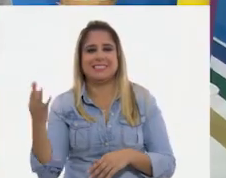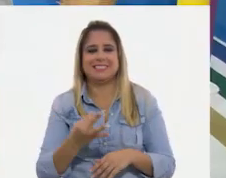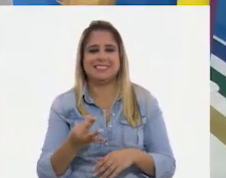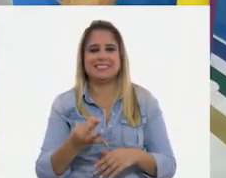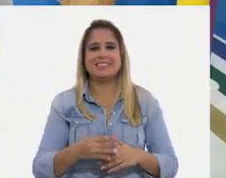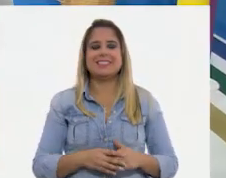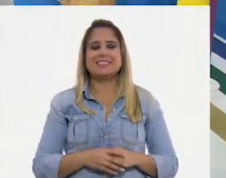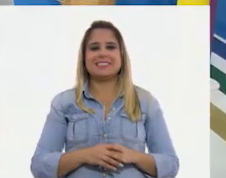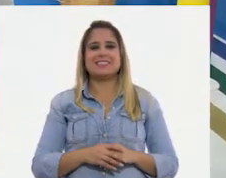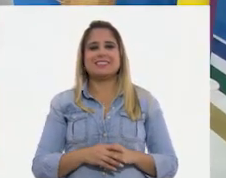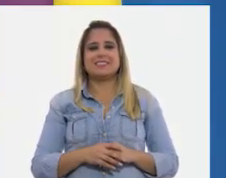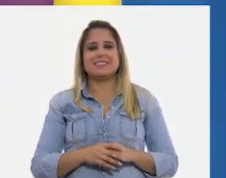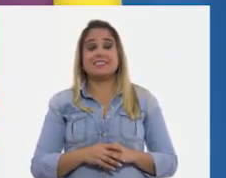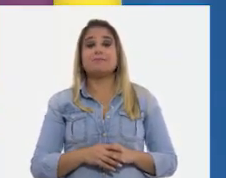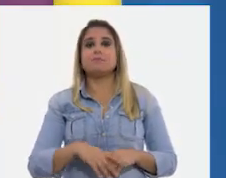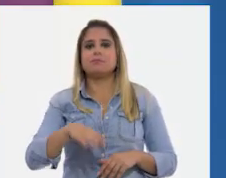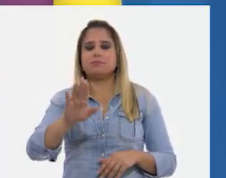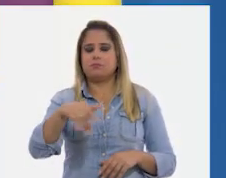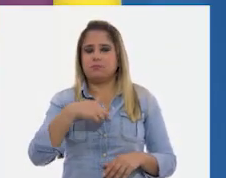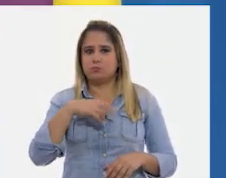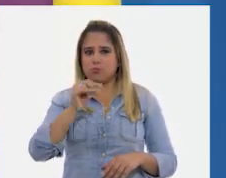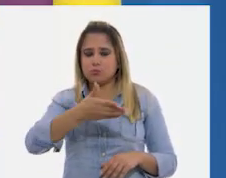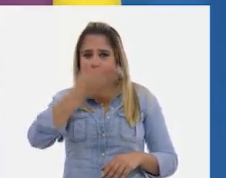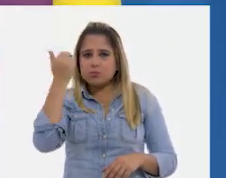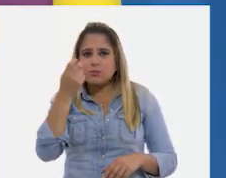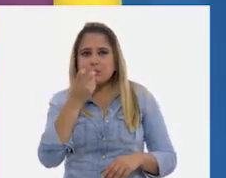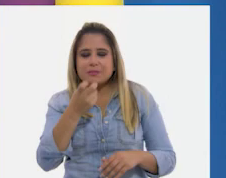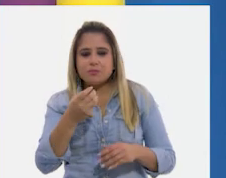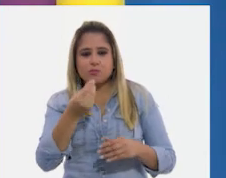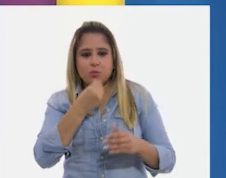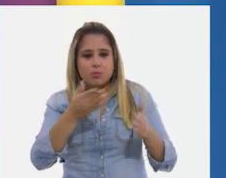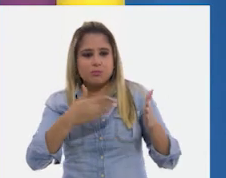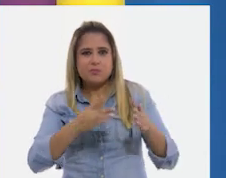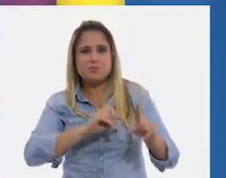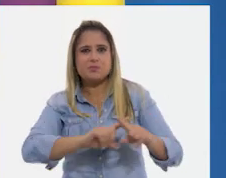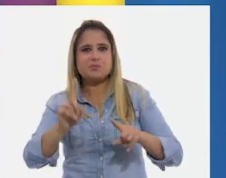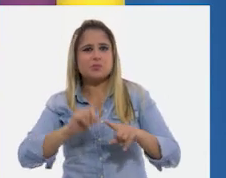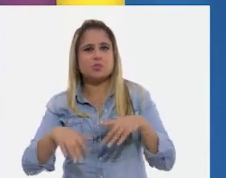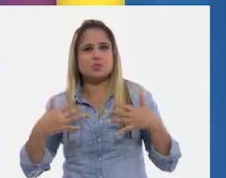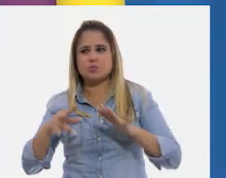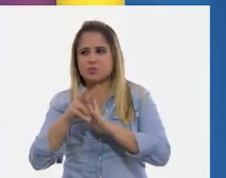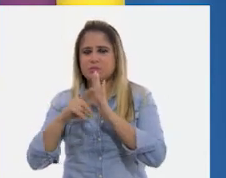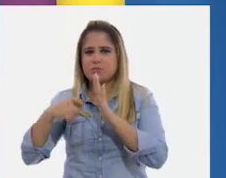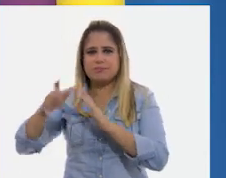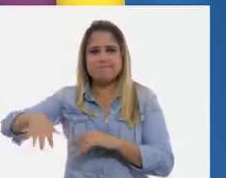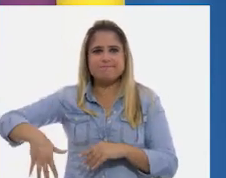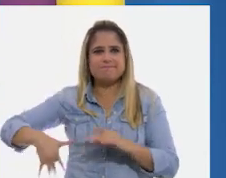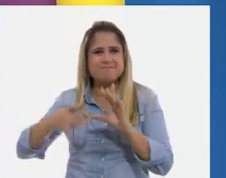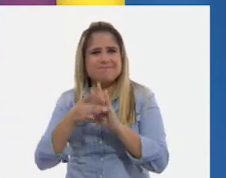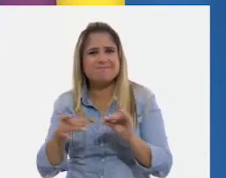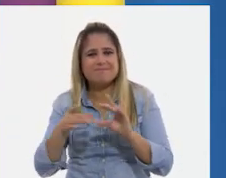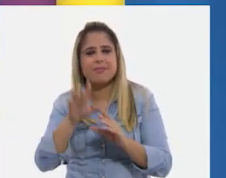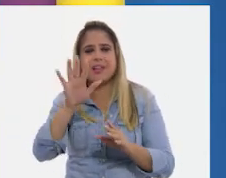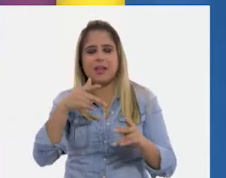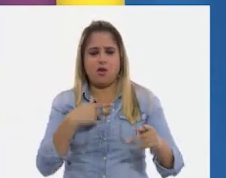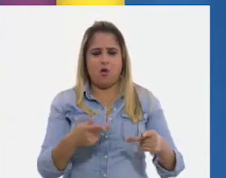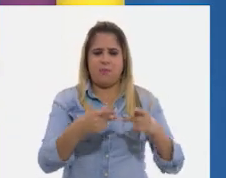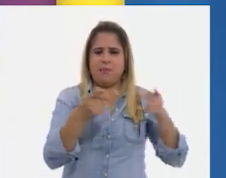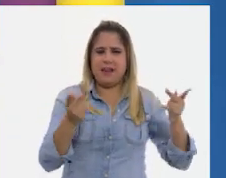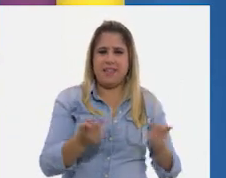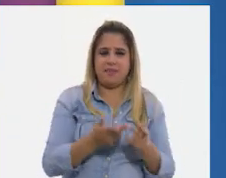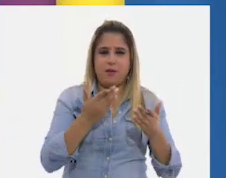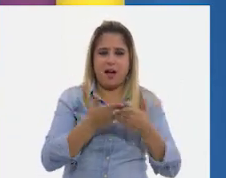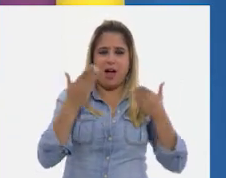No tenía conocimiento de todo lo que nos da a conocer el video, maestra. Por ejemplo, un platillo que consideramos